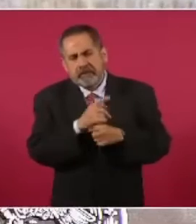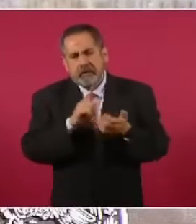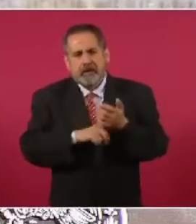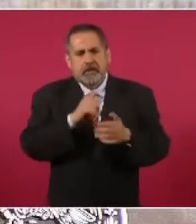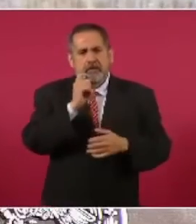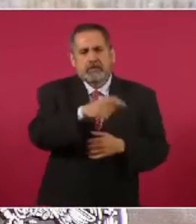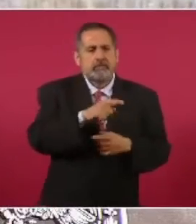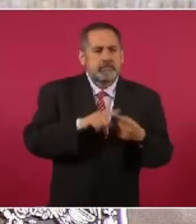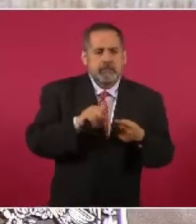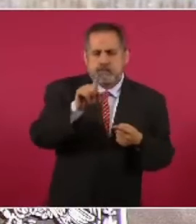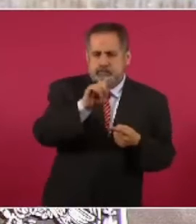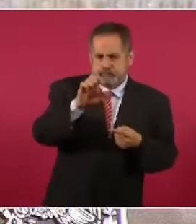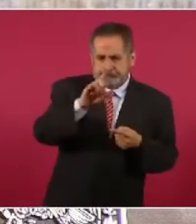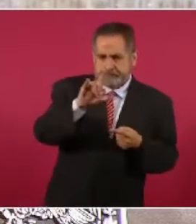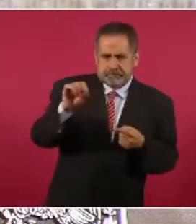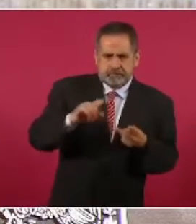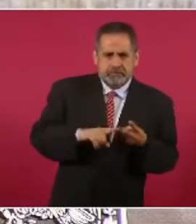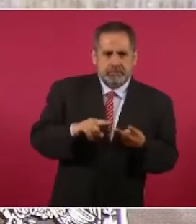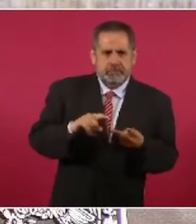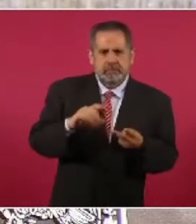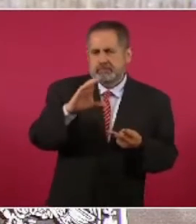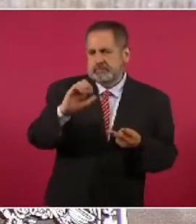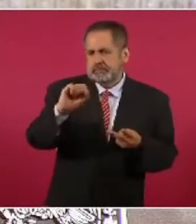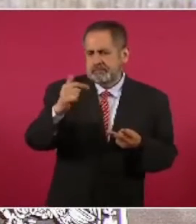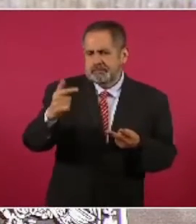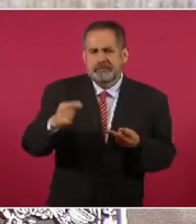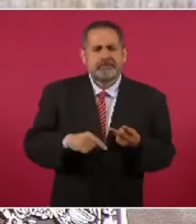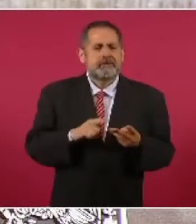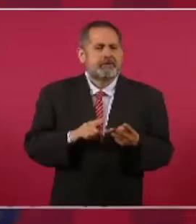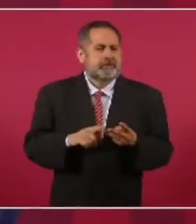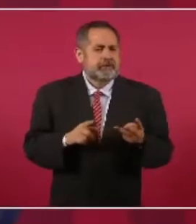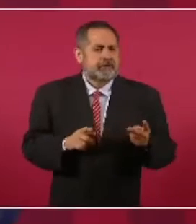de Zedillo, de Salinas,